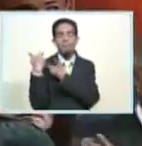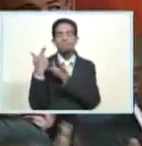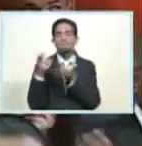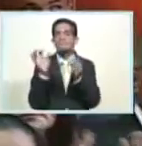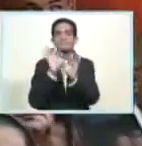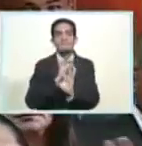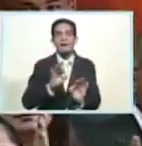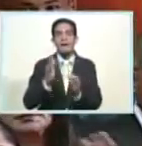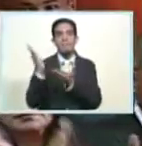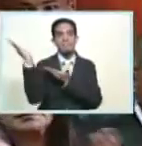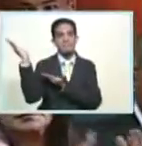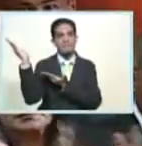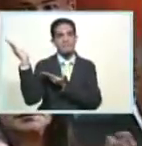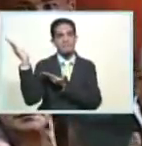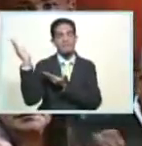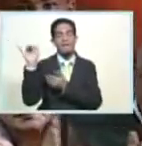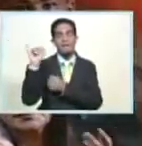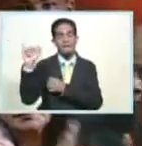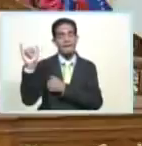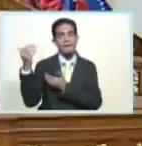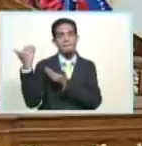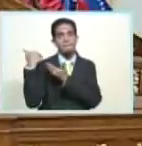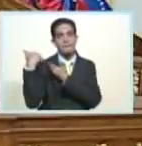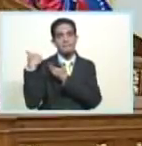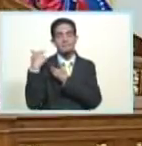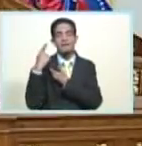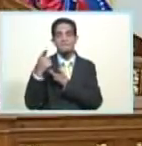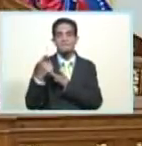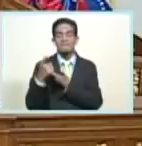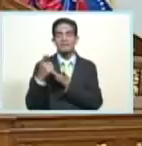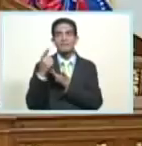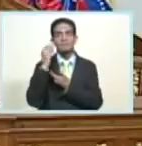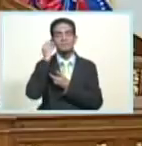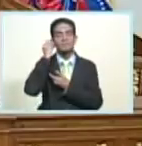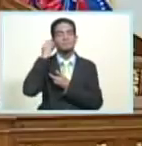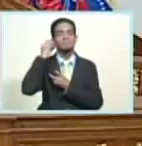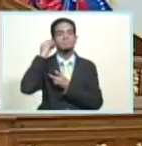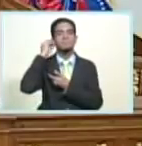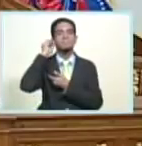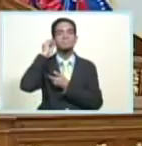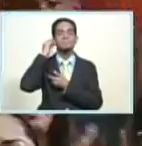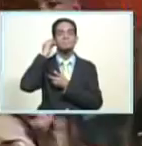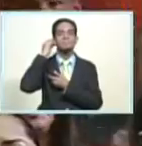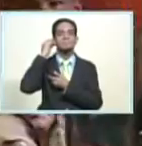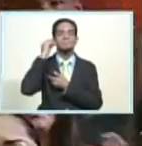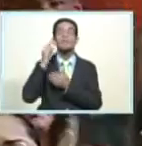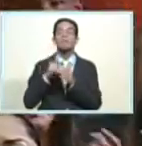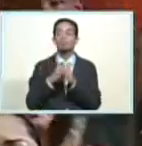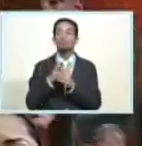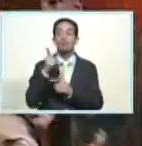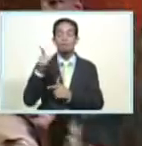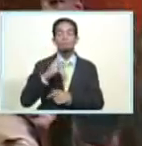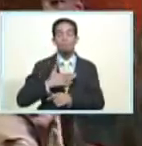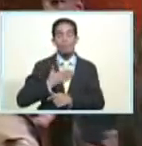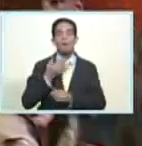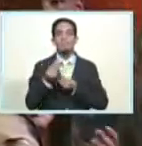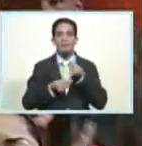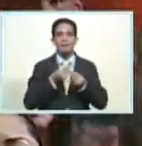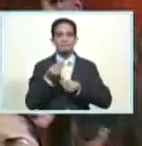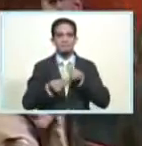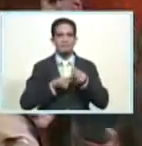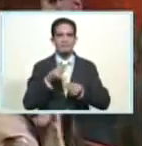de él en la industria petrolera. Haga todos los cambios que tiene que hacer, está autorizado, mayor general Manuel Quevedo.